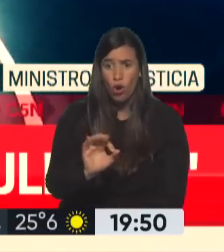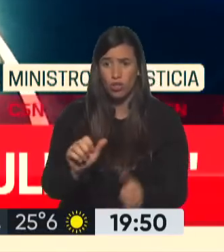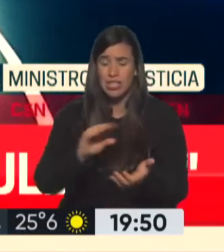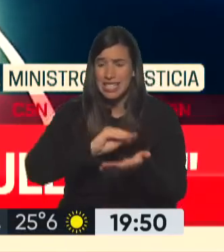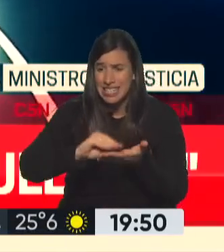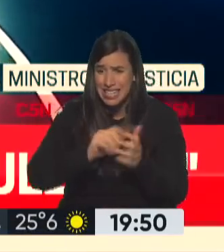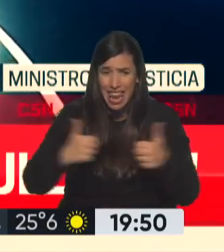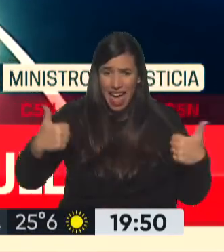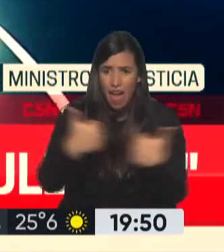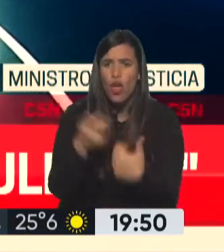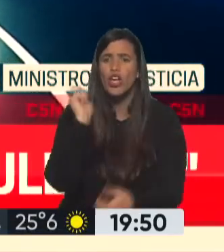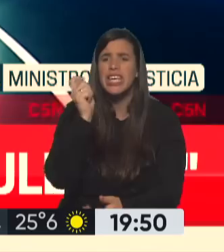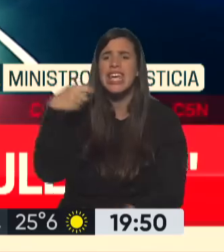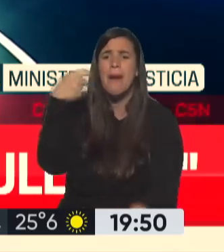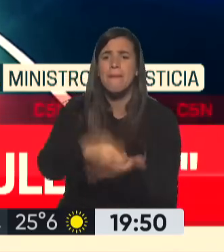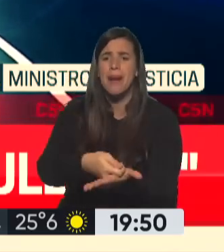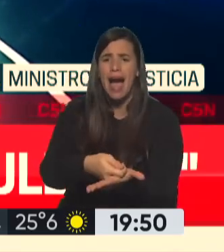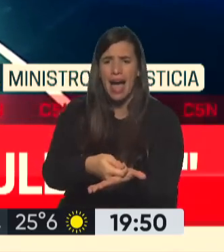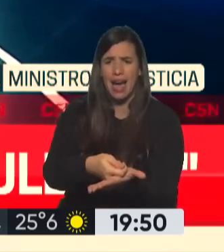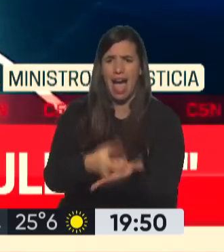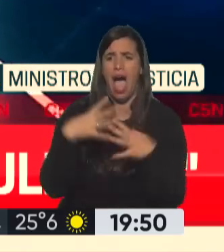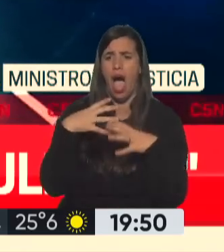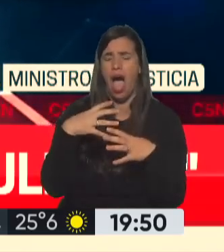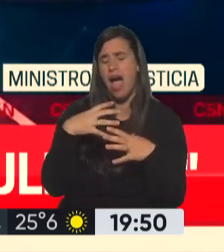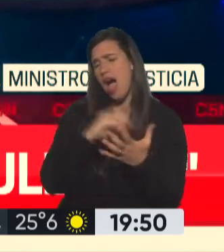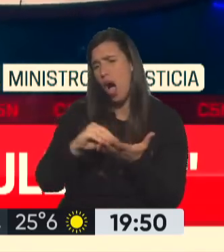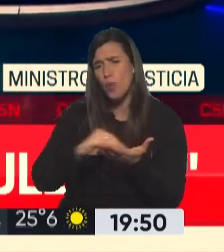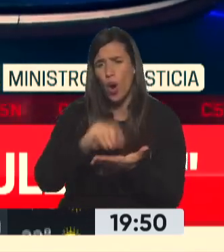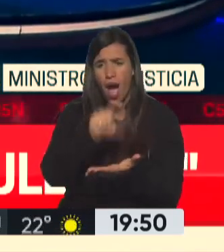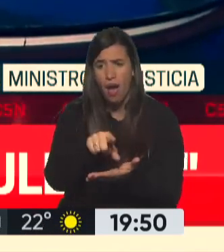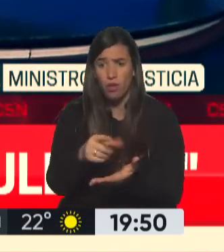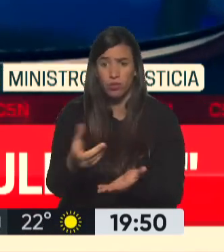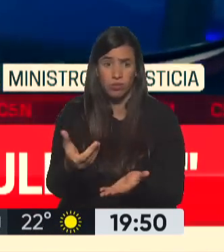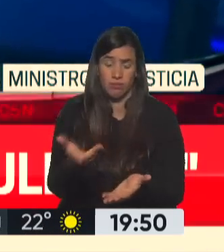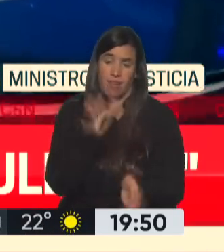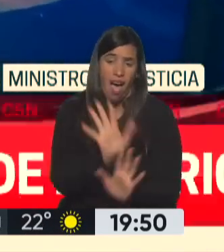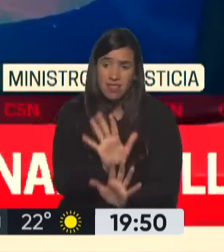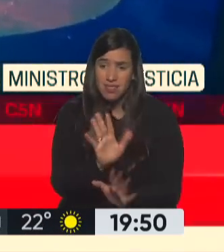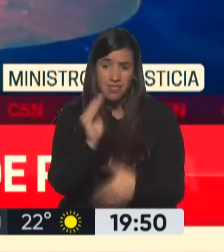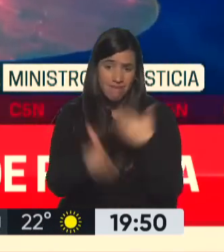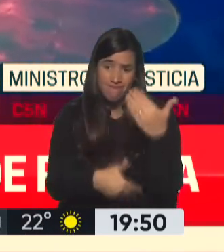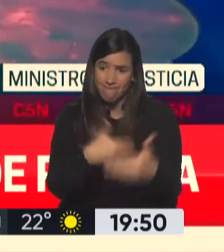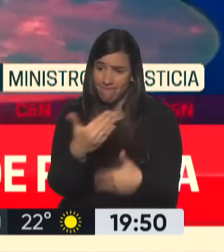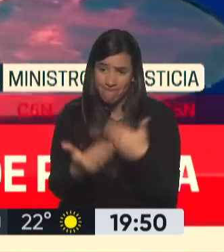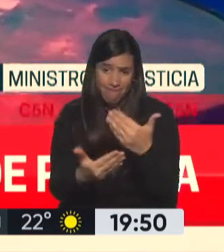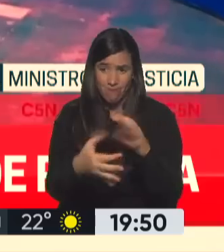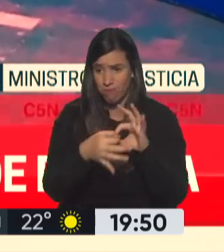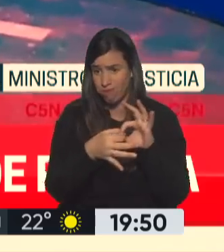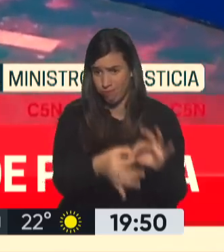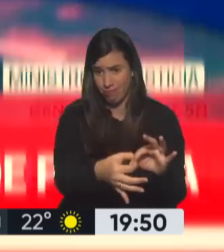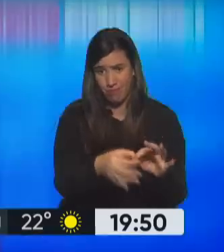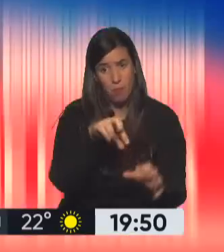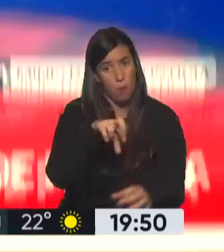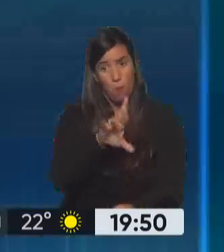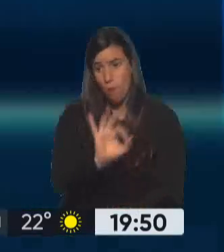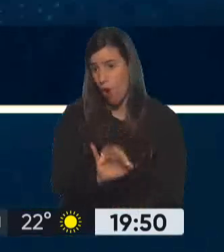paga a esos abogados? Todos los caminos conducen a los dirigentes del PRO o de Juntos por el Cambio en este